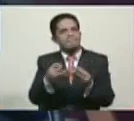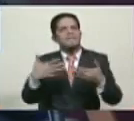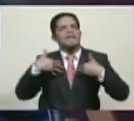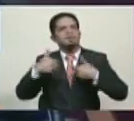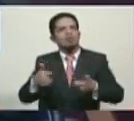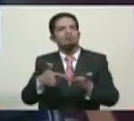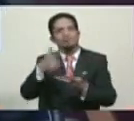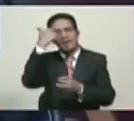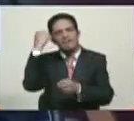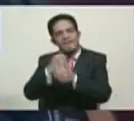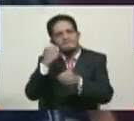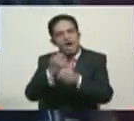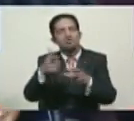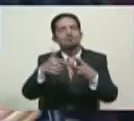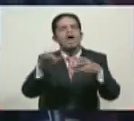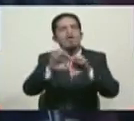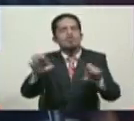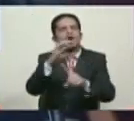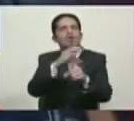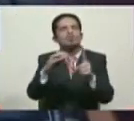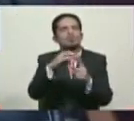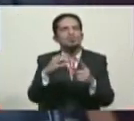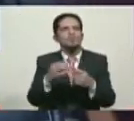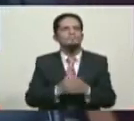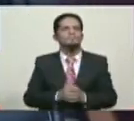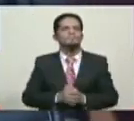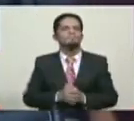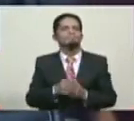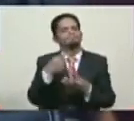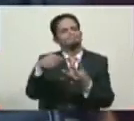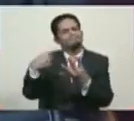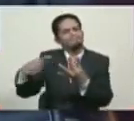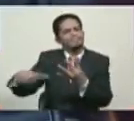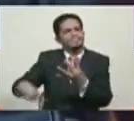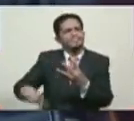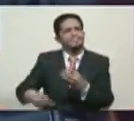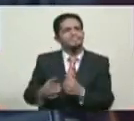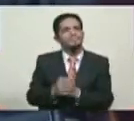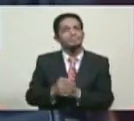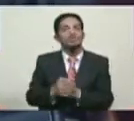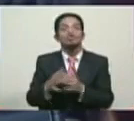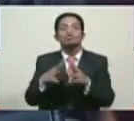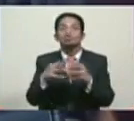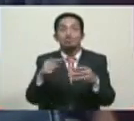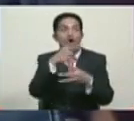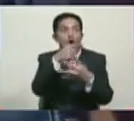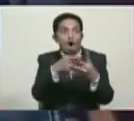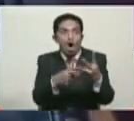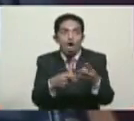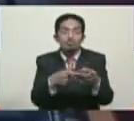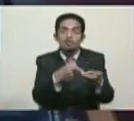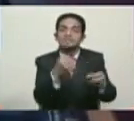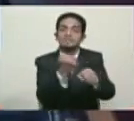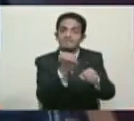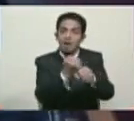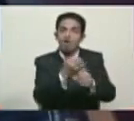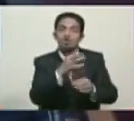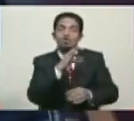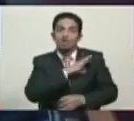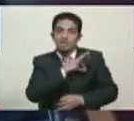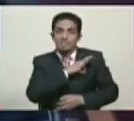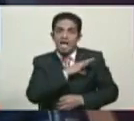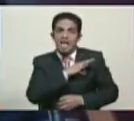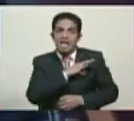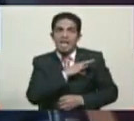del trabajo, educativos, culturales, económicos, etc. Toda esa dinámica social, política y jurídica